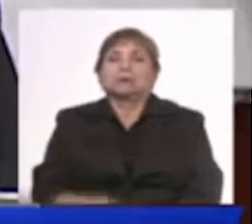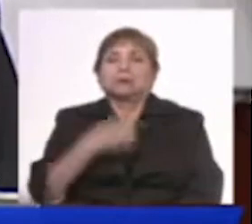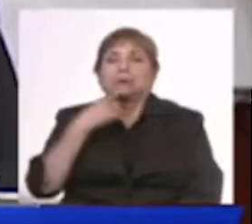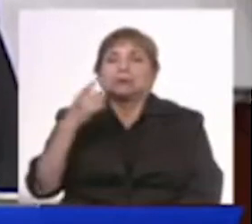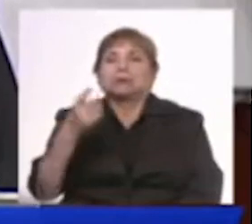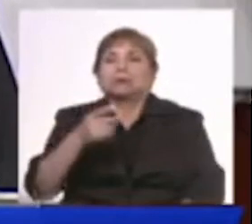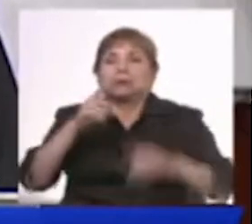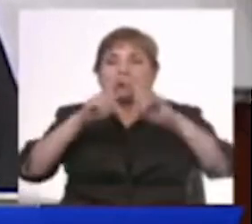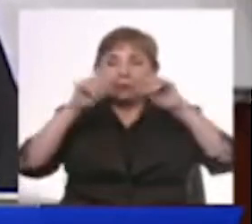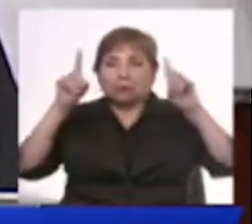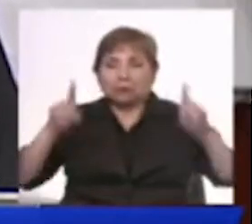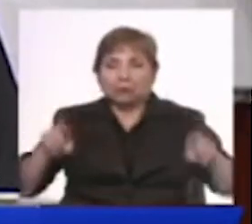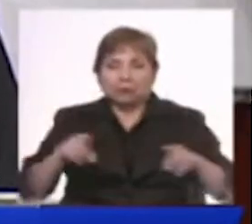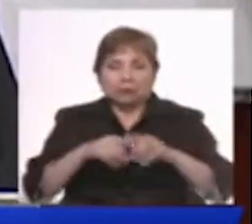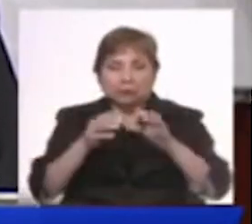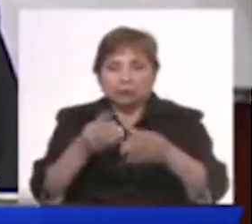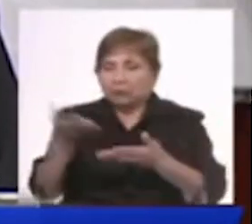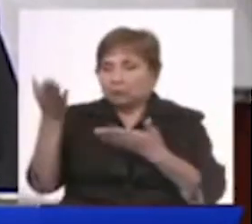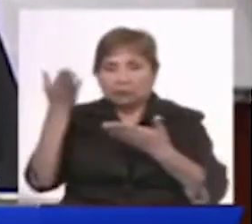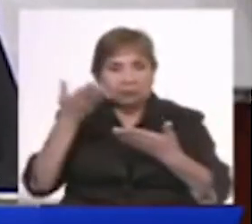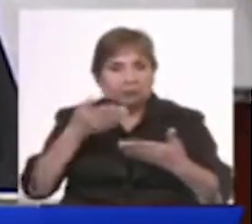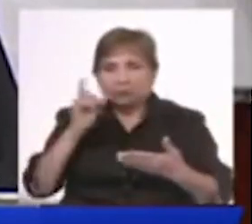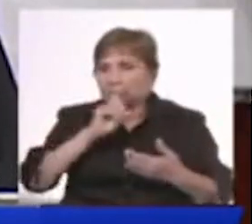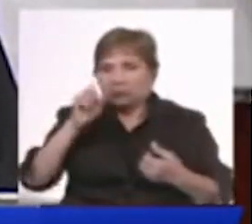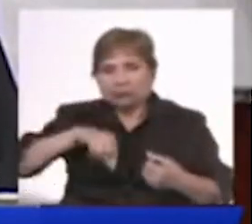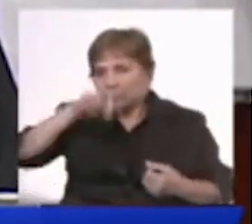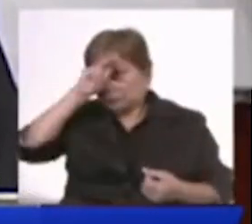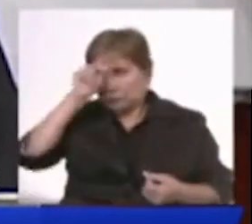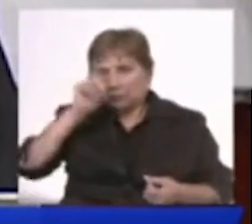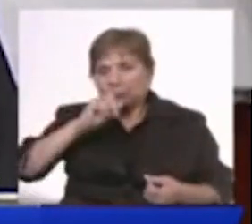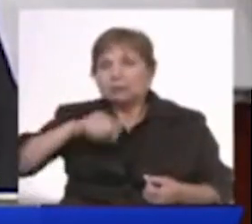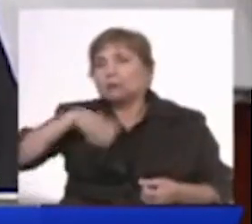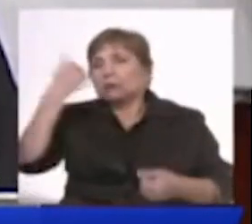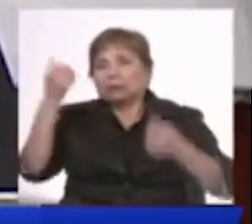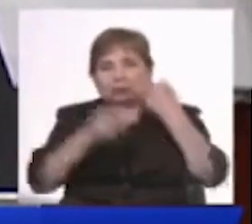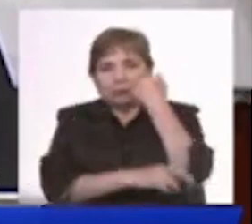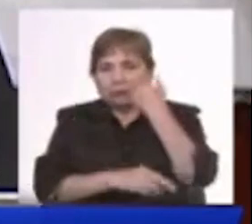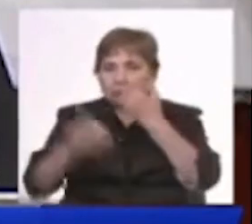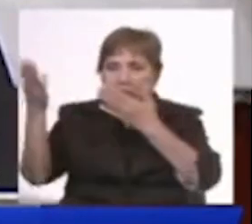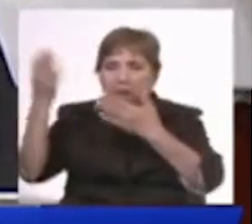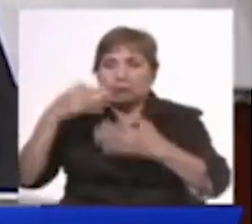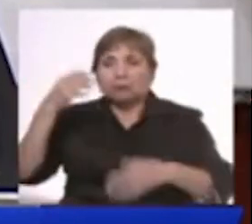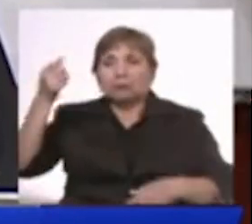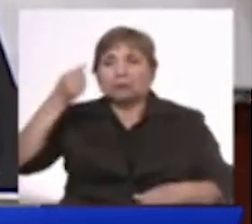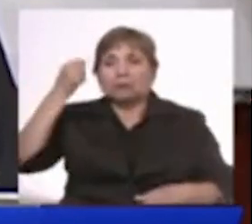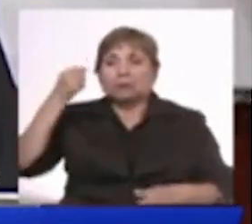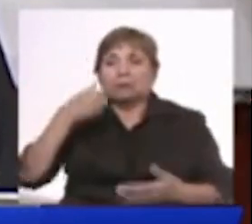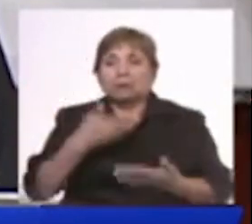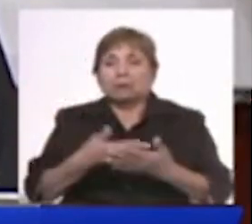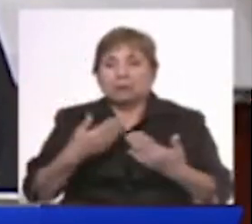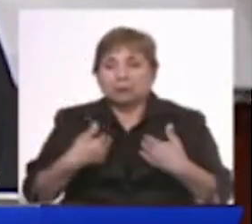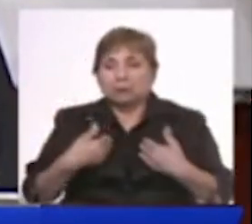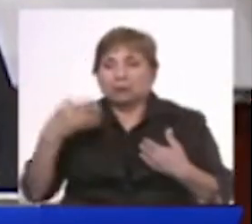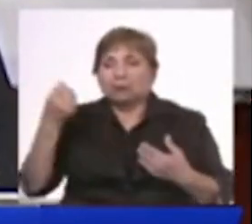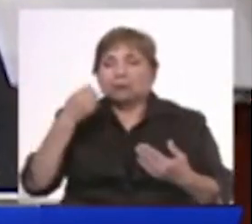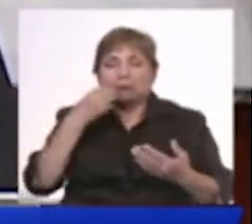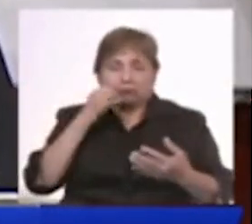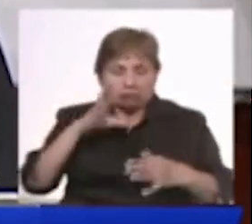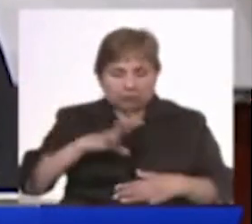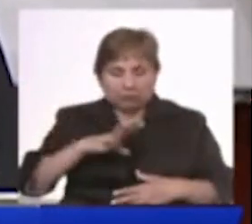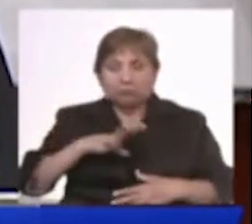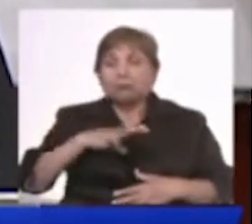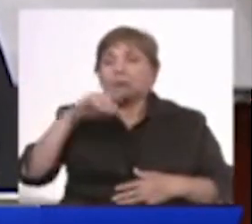pantallas importadas, no son nacionales. La empresa que ha ganado tiene un gran